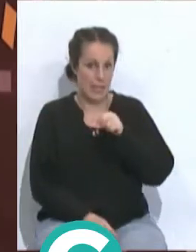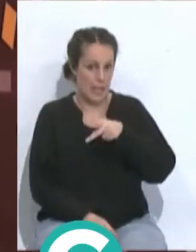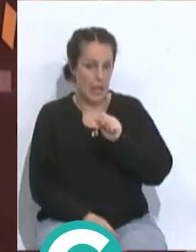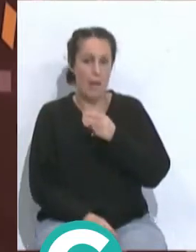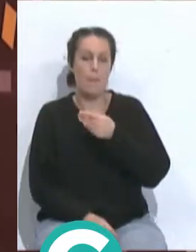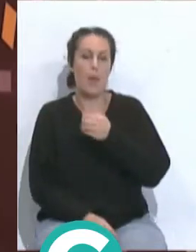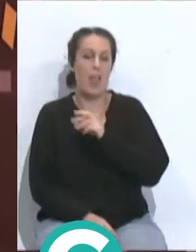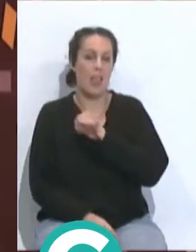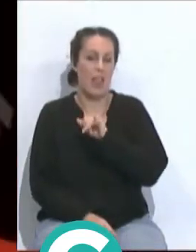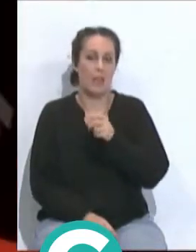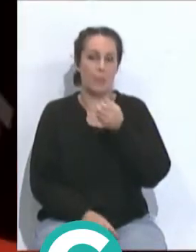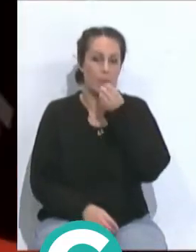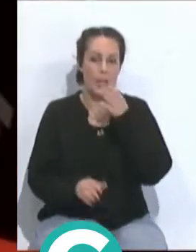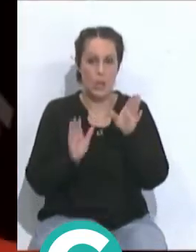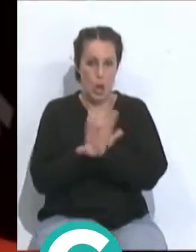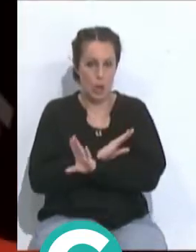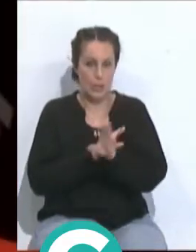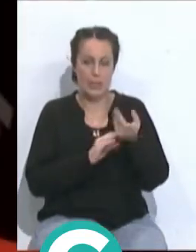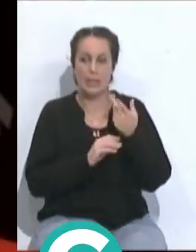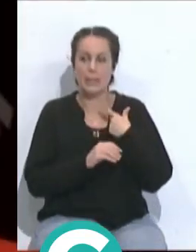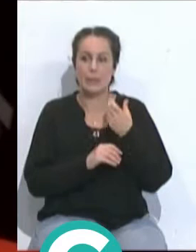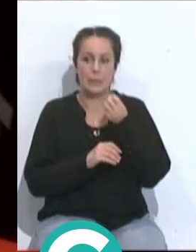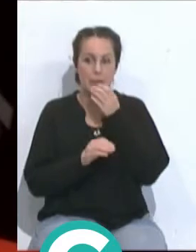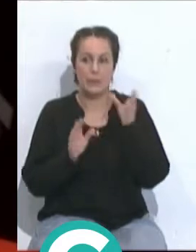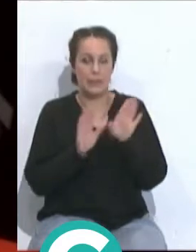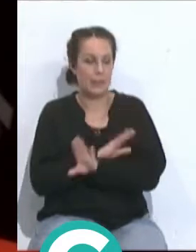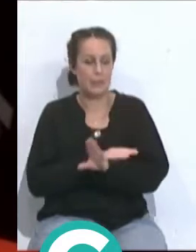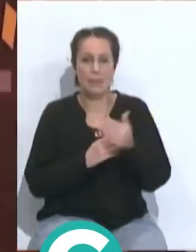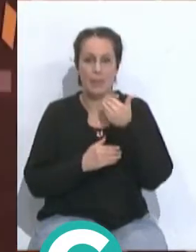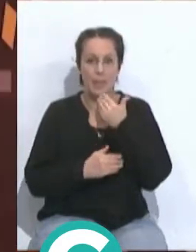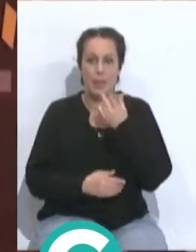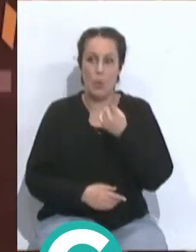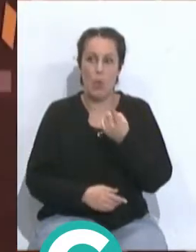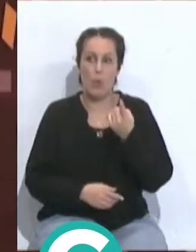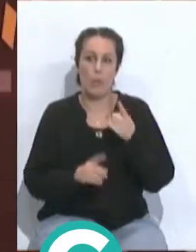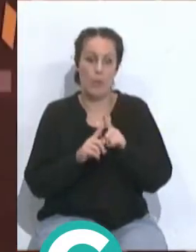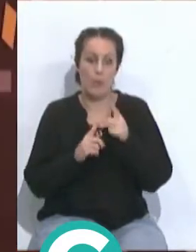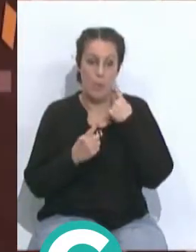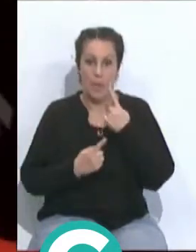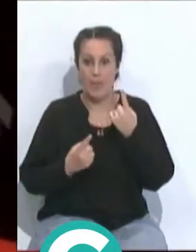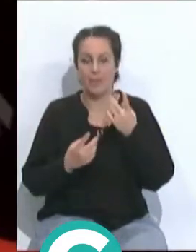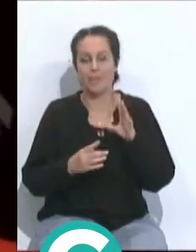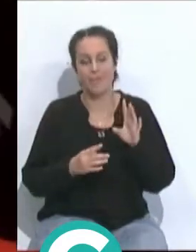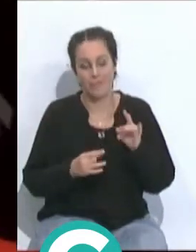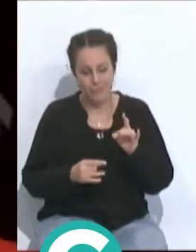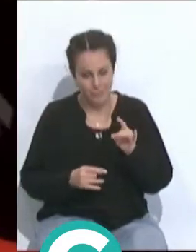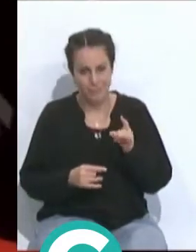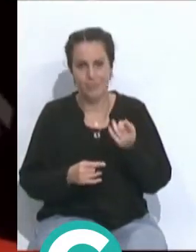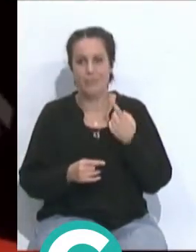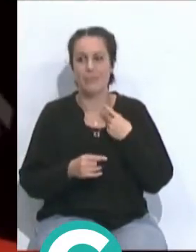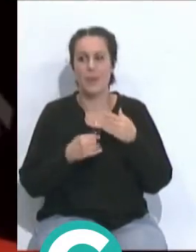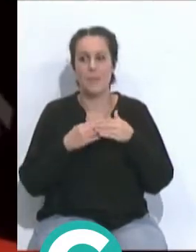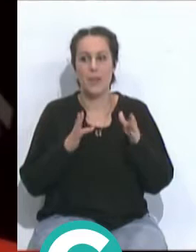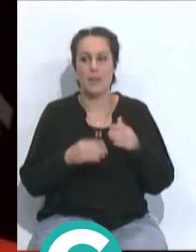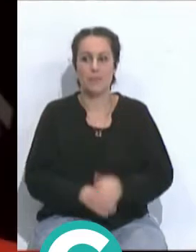acompaña aquí en el saloncito. Bienvenida. Buenas noches, Miriam. Muchas gracias. Es tu ópera prima, ¿no? Sí, es el